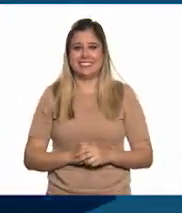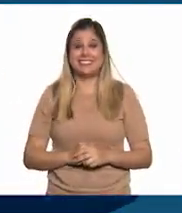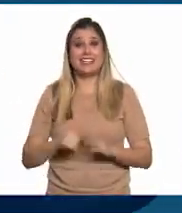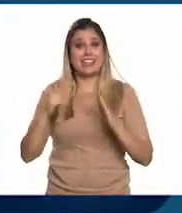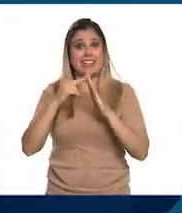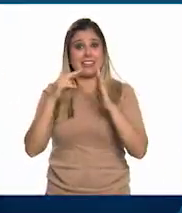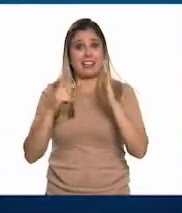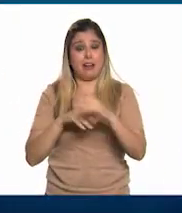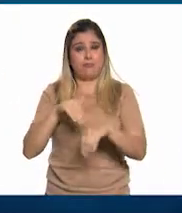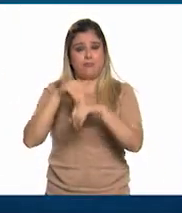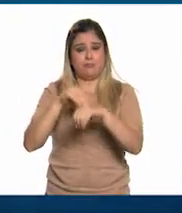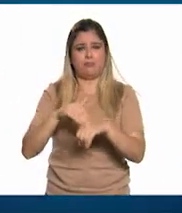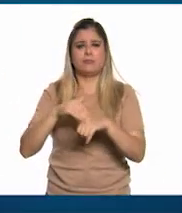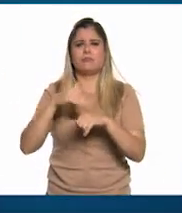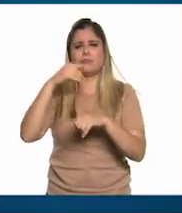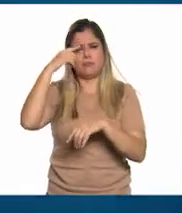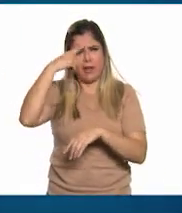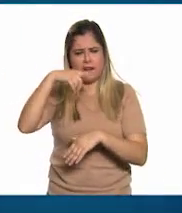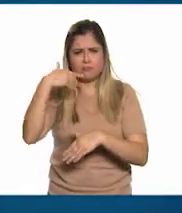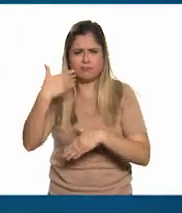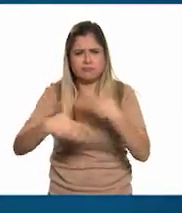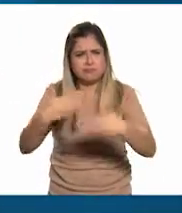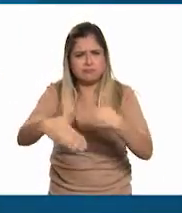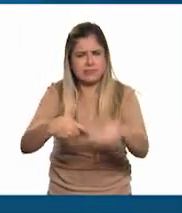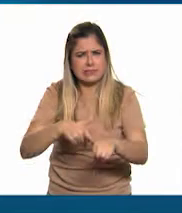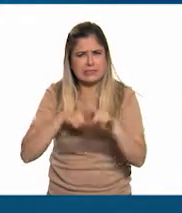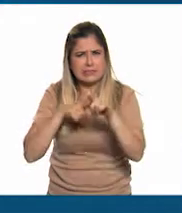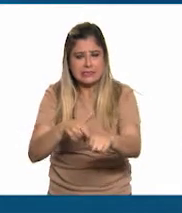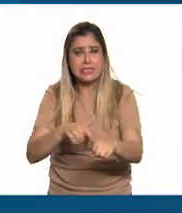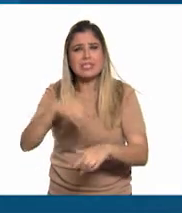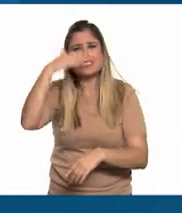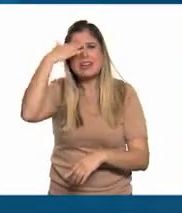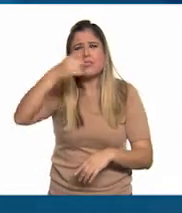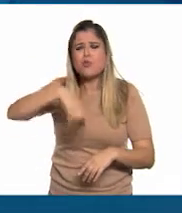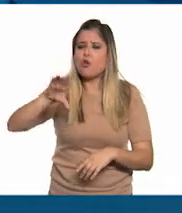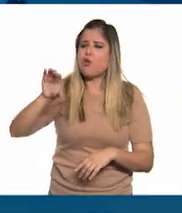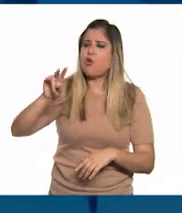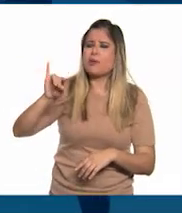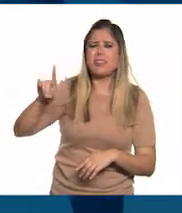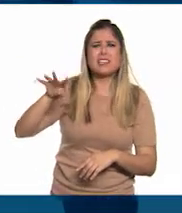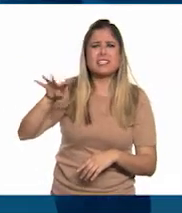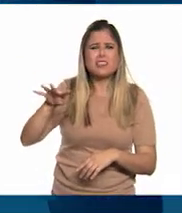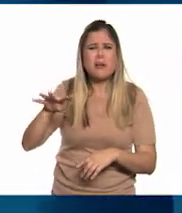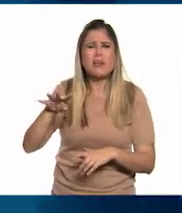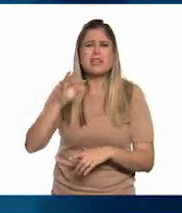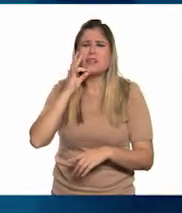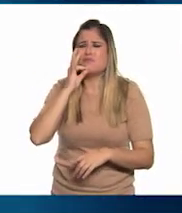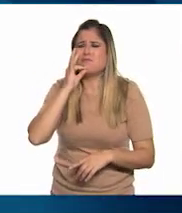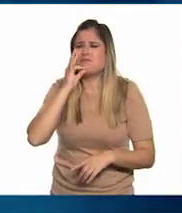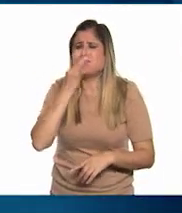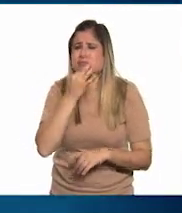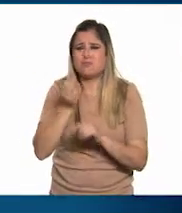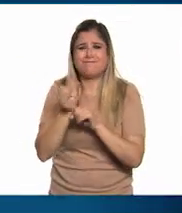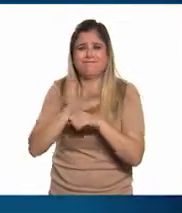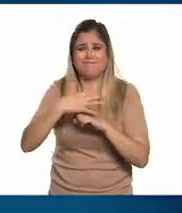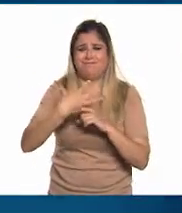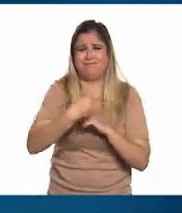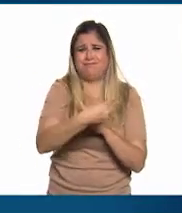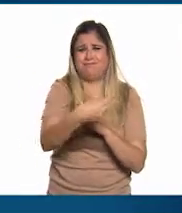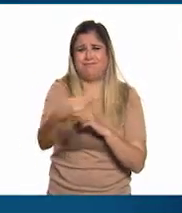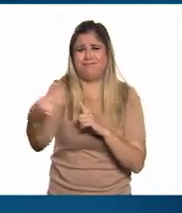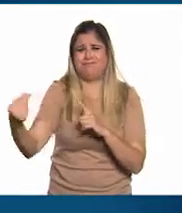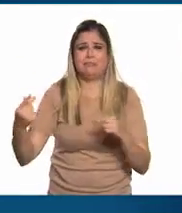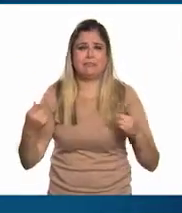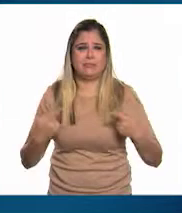Buenas prácticas para seguir adelante. Como todos sabemos, la COVID-19 es una enfermedad que se contagia muy fácilmente entre